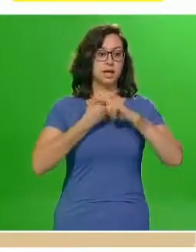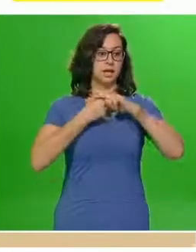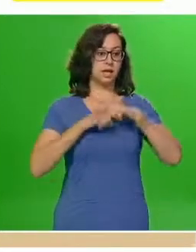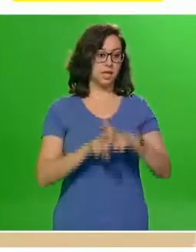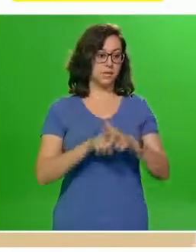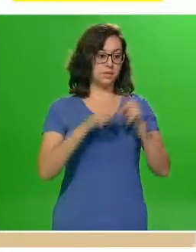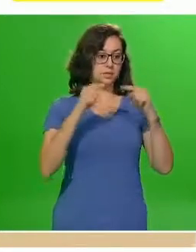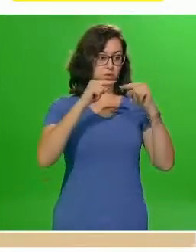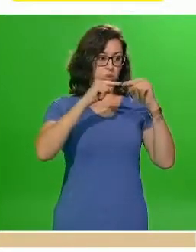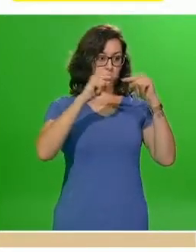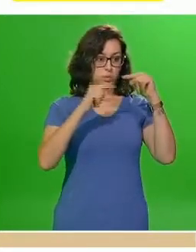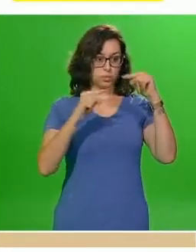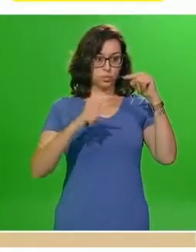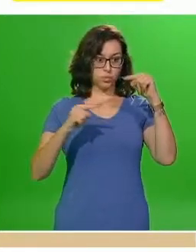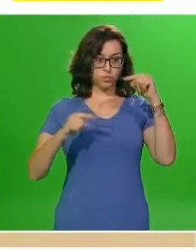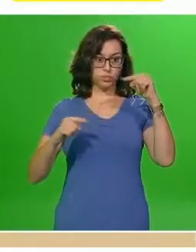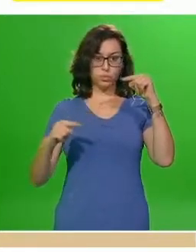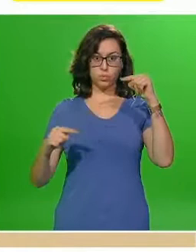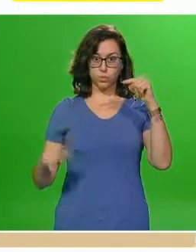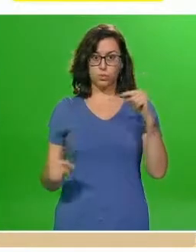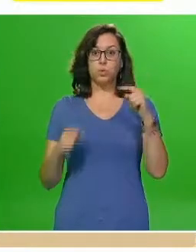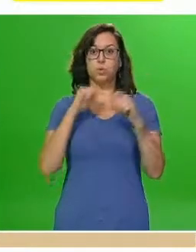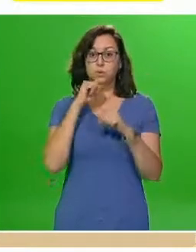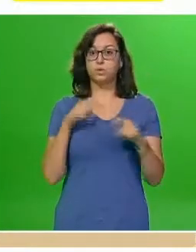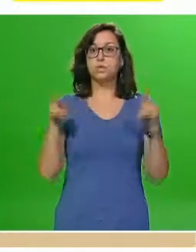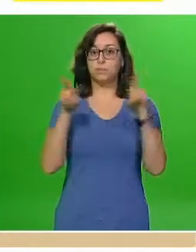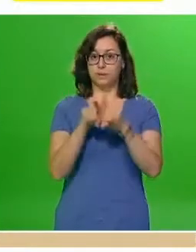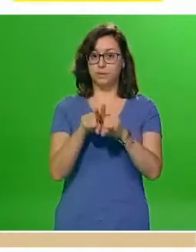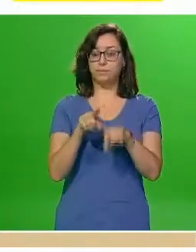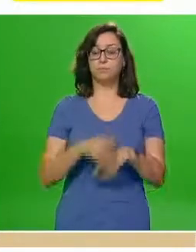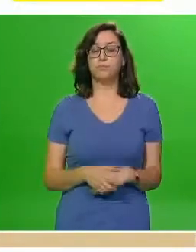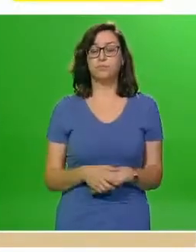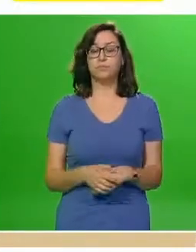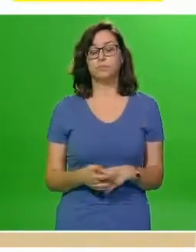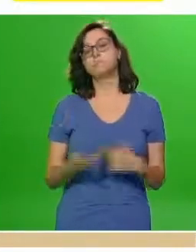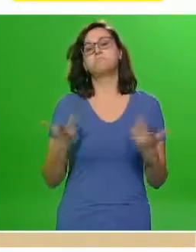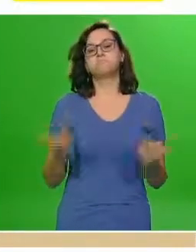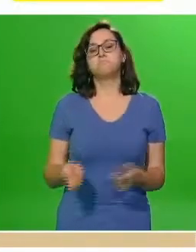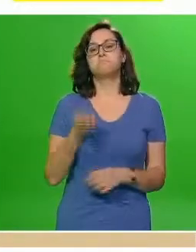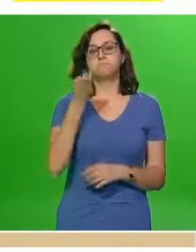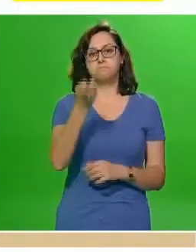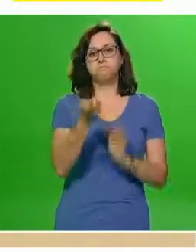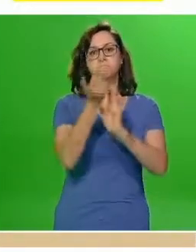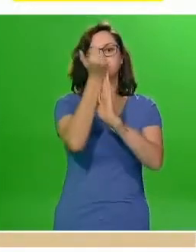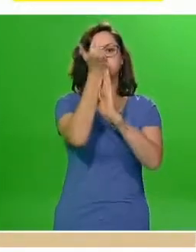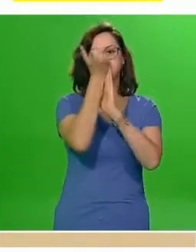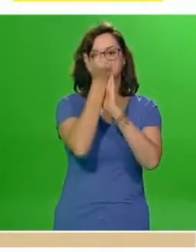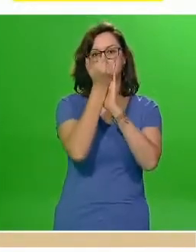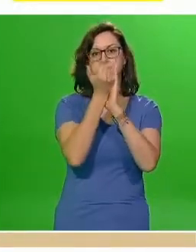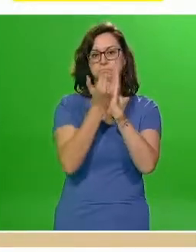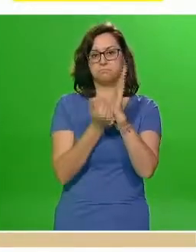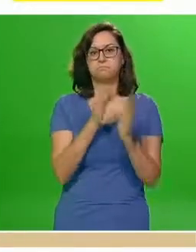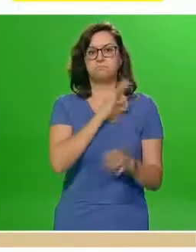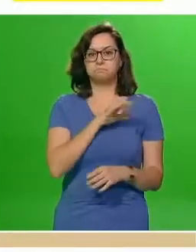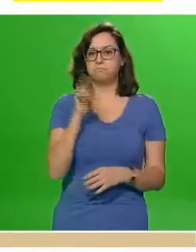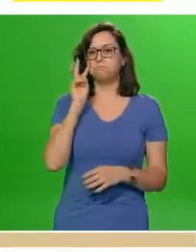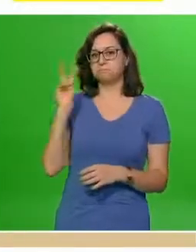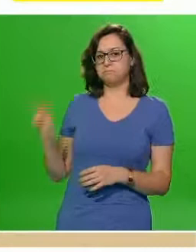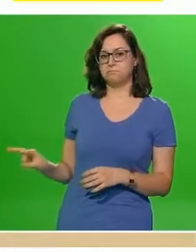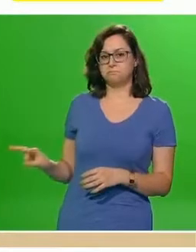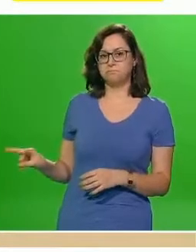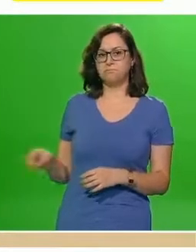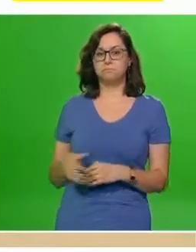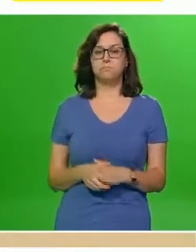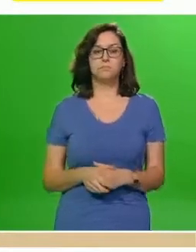ascenso muy importante de estos porcentajes de letalidad. Sin embargo, esto ha ido disminuyendo y especialmente en esas